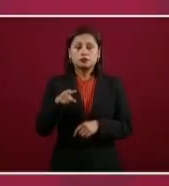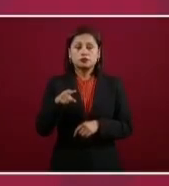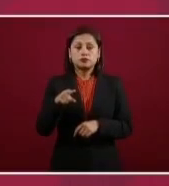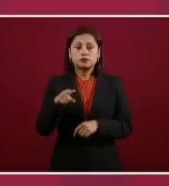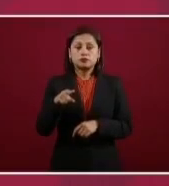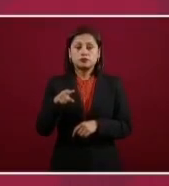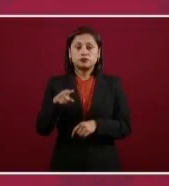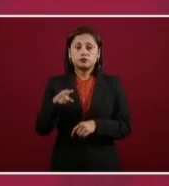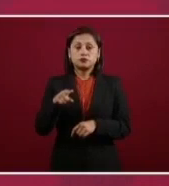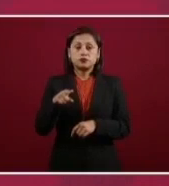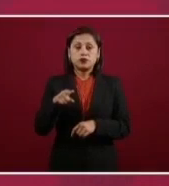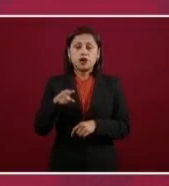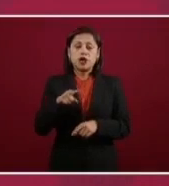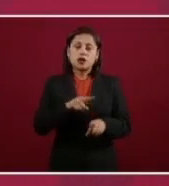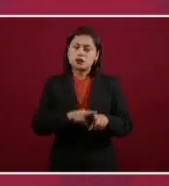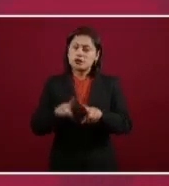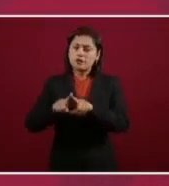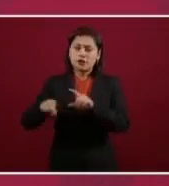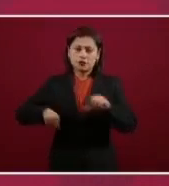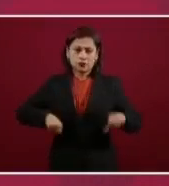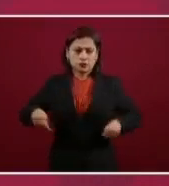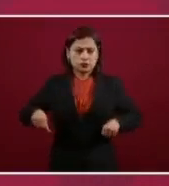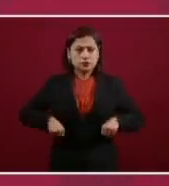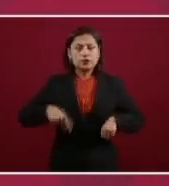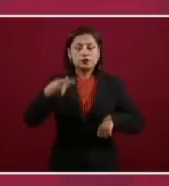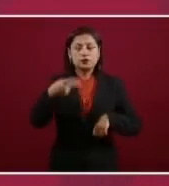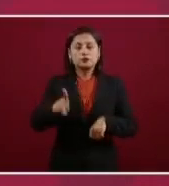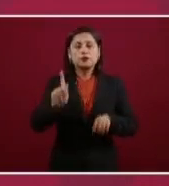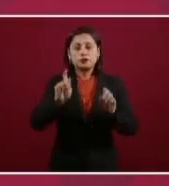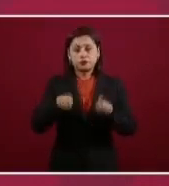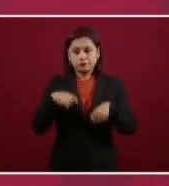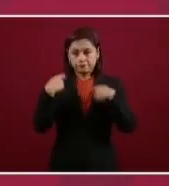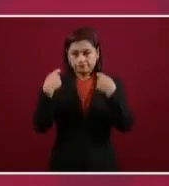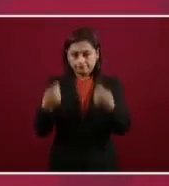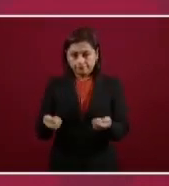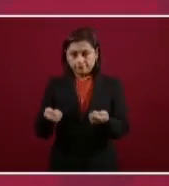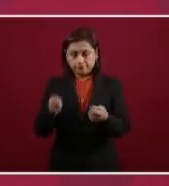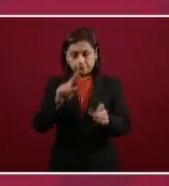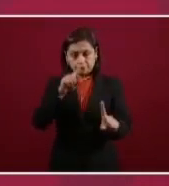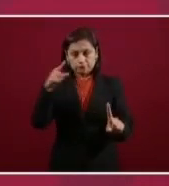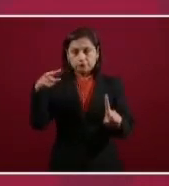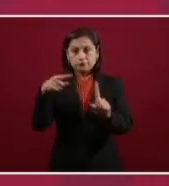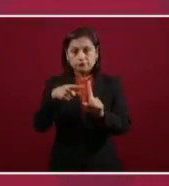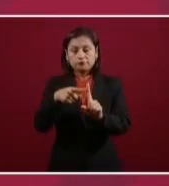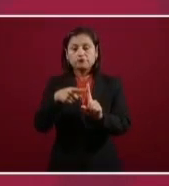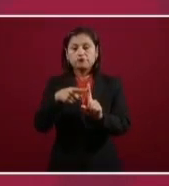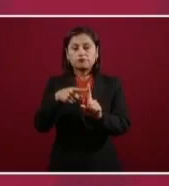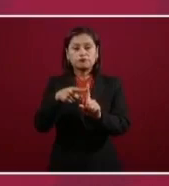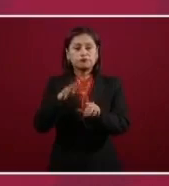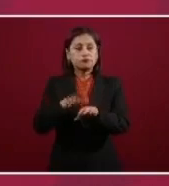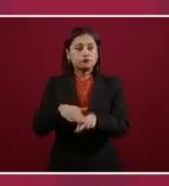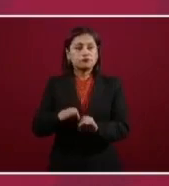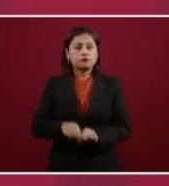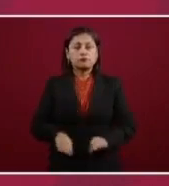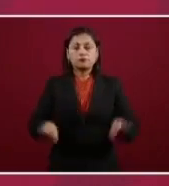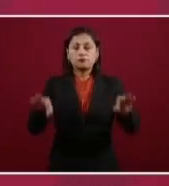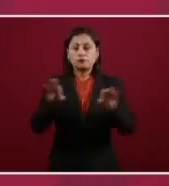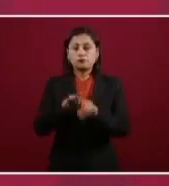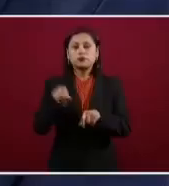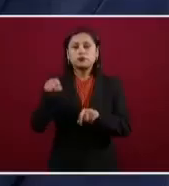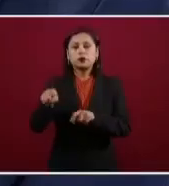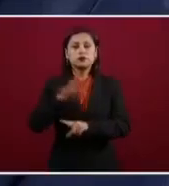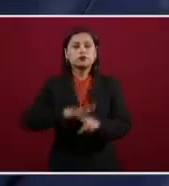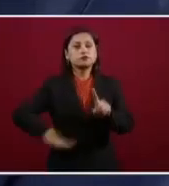entre otras pero la tarea principal de garantizar la seguridad